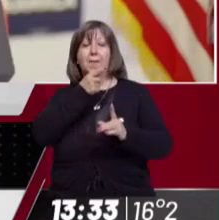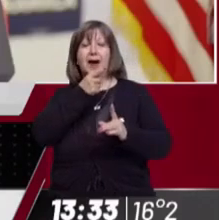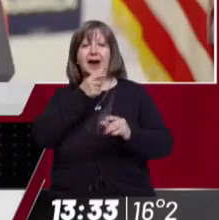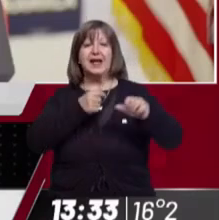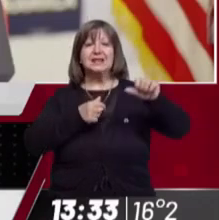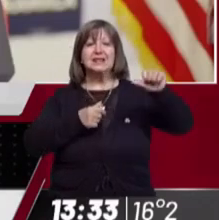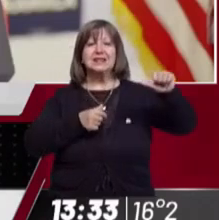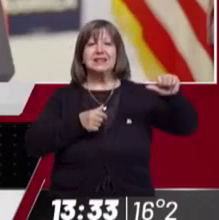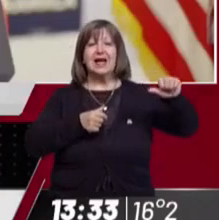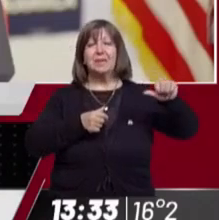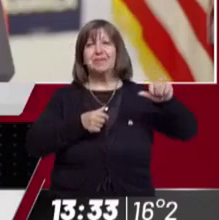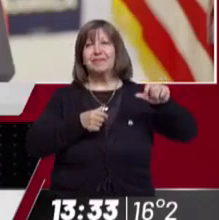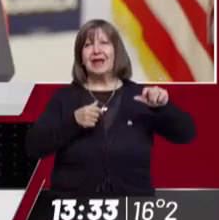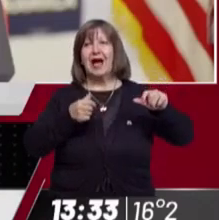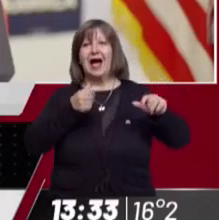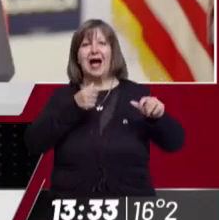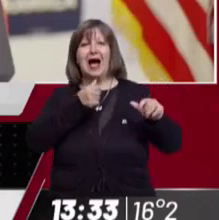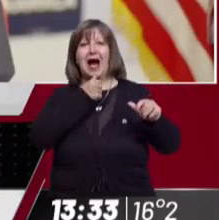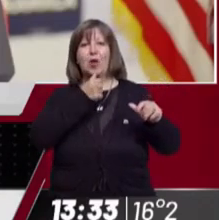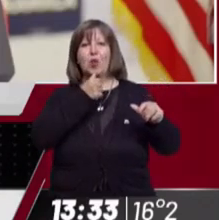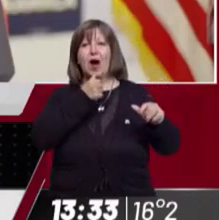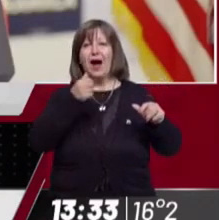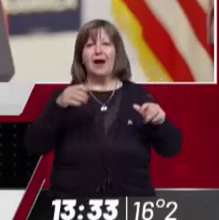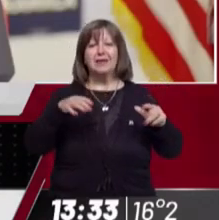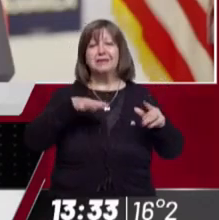muy interesante. Bien polarizado, entonces.